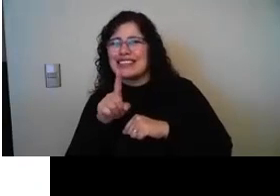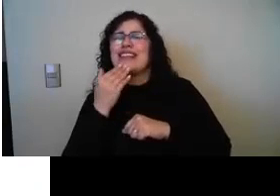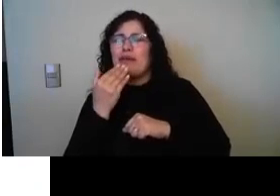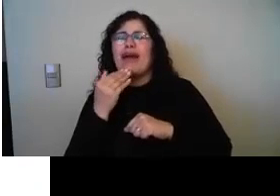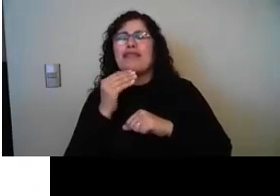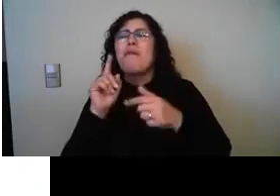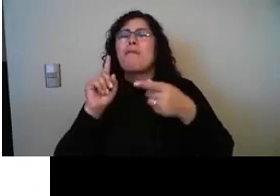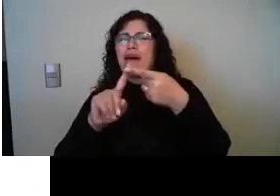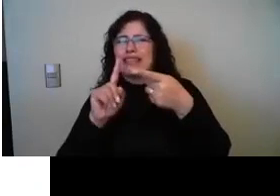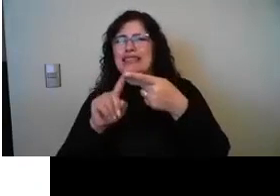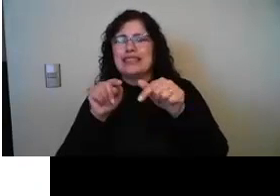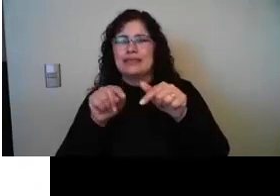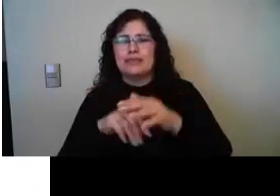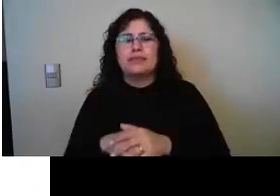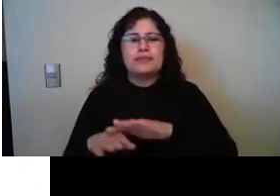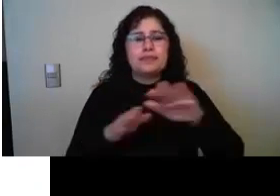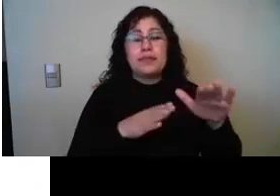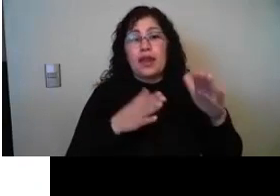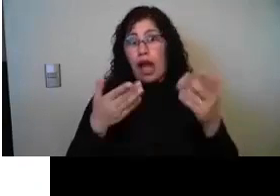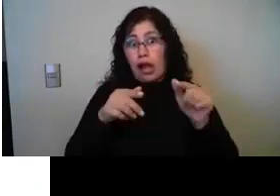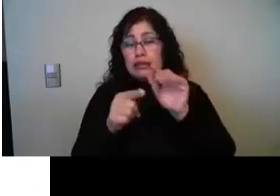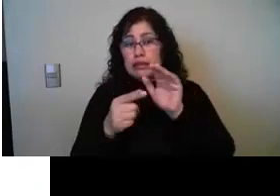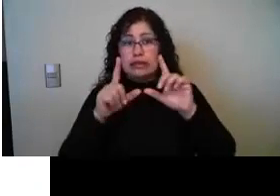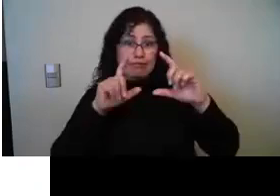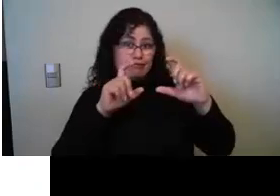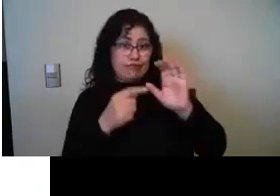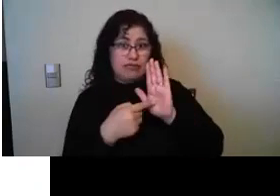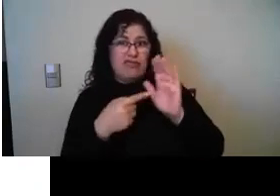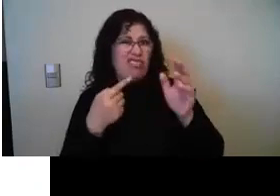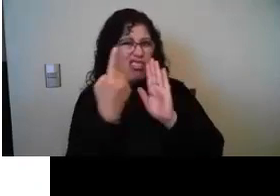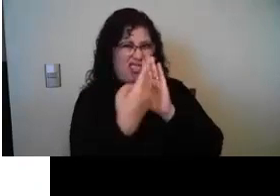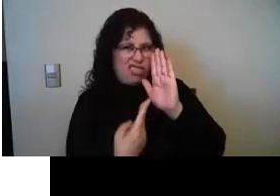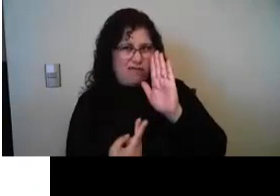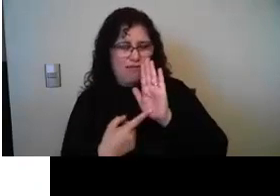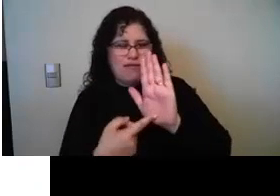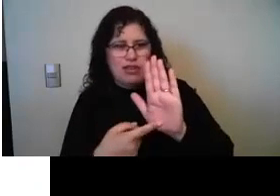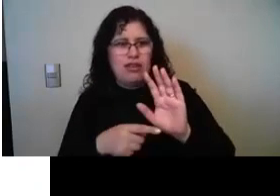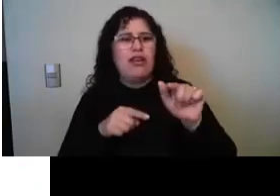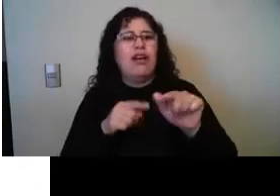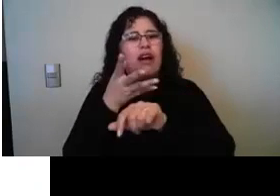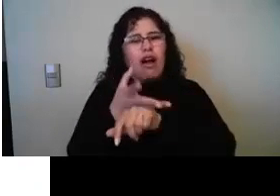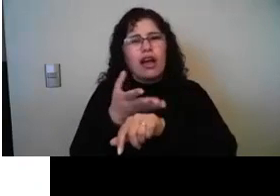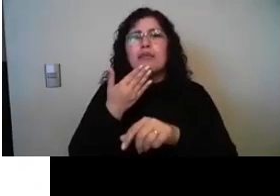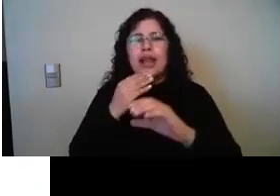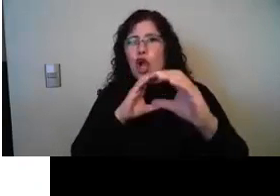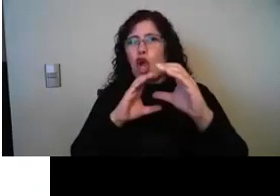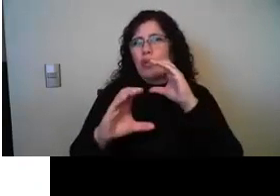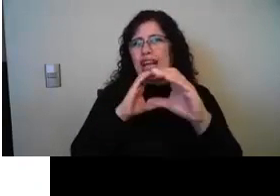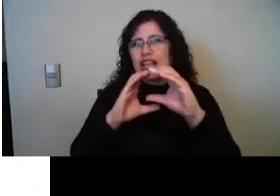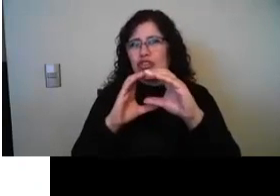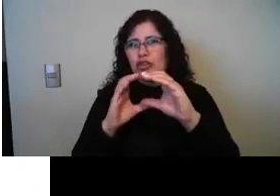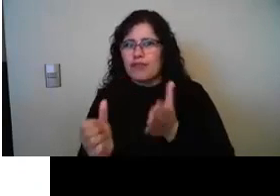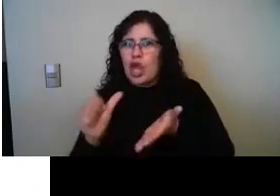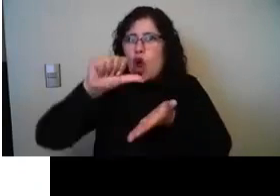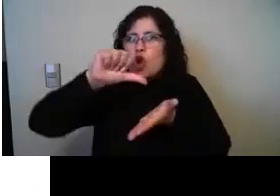está señalando que hay una comunicación, ¿cierto?, entre el núcleo